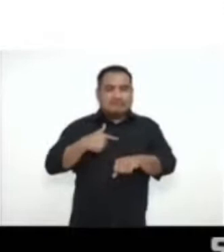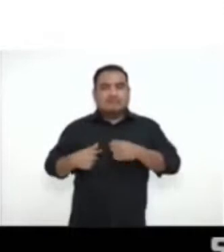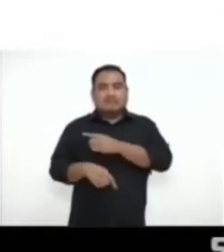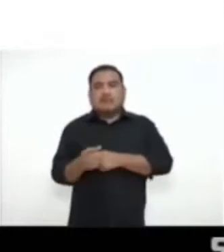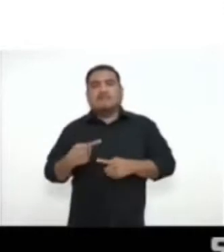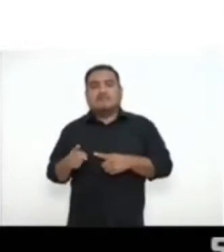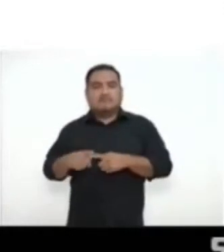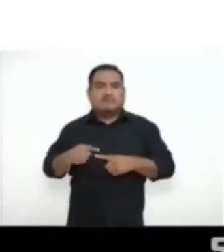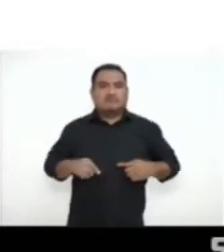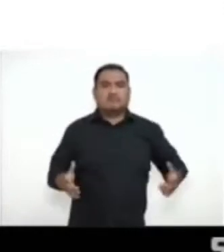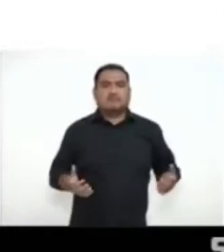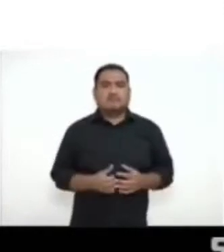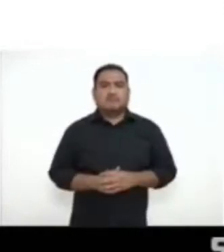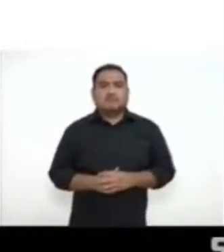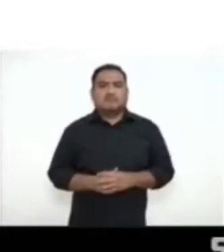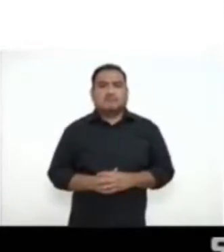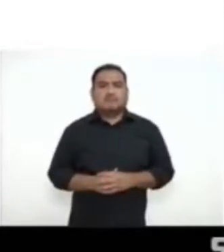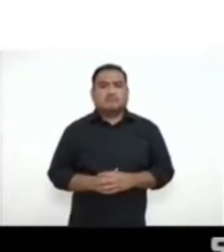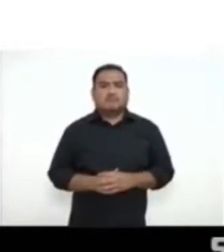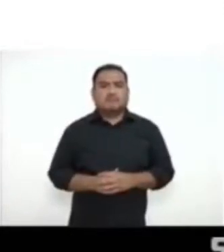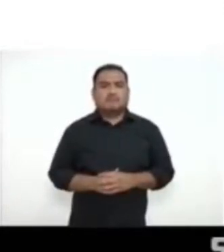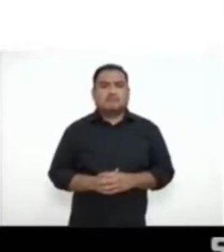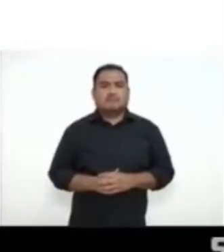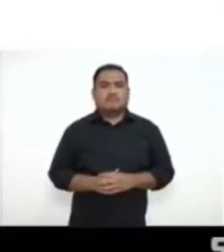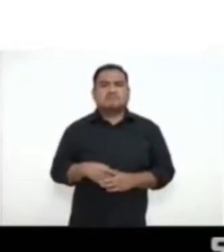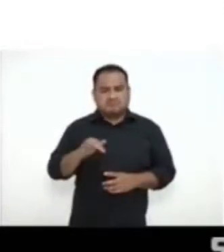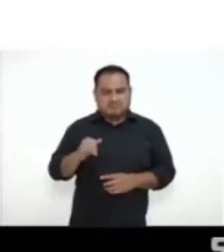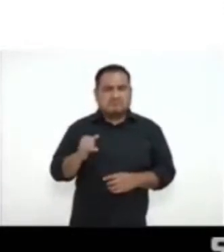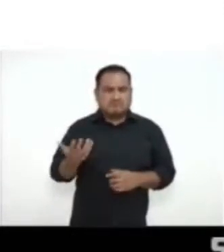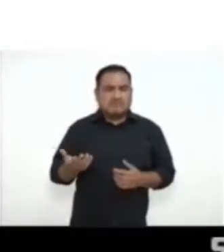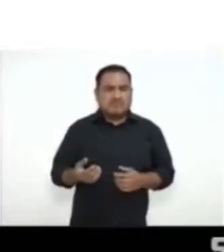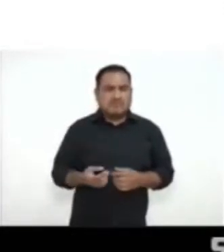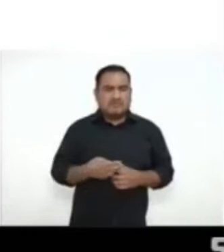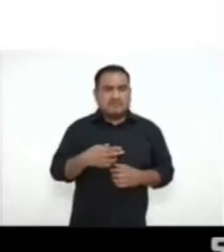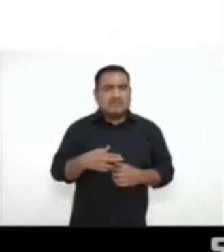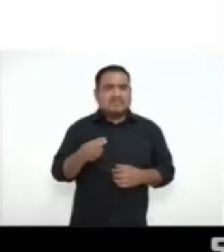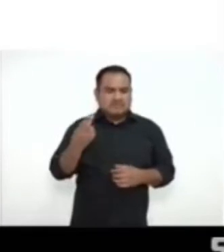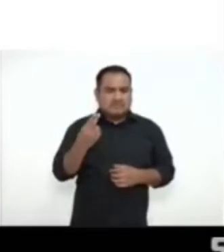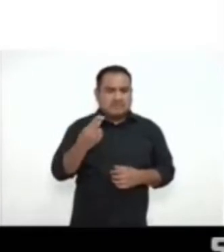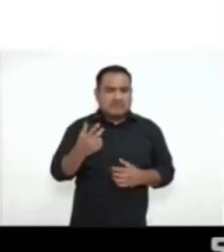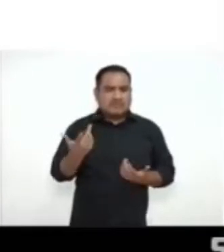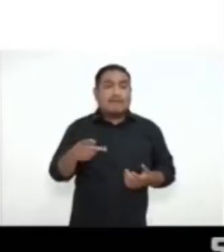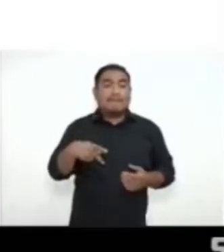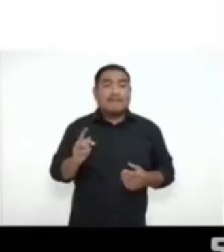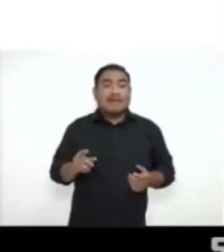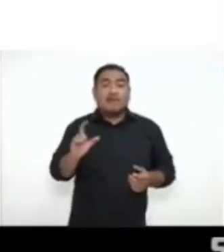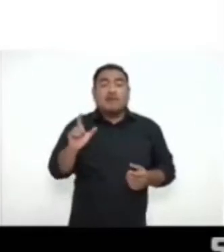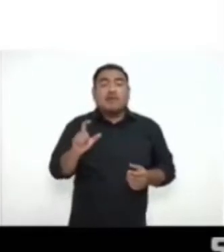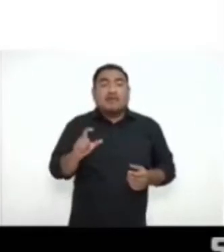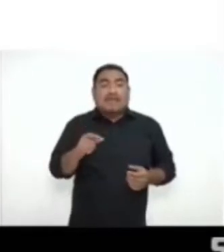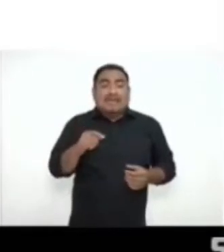sustancias que probablemente sí nos sirvan en este momento de amenaza, pero una